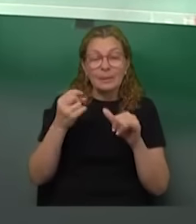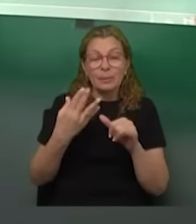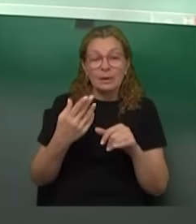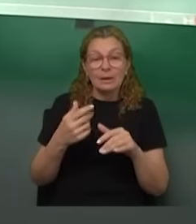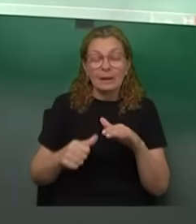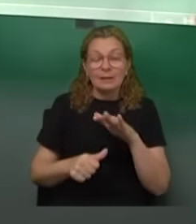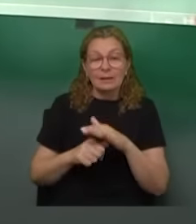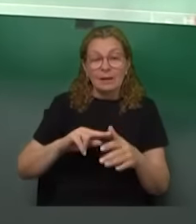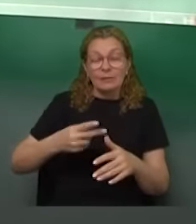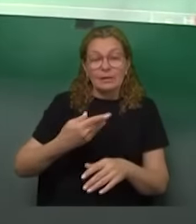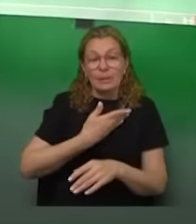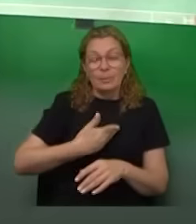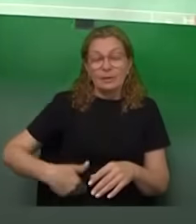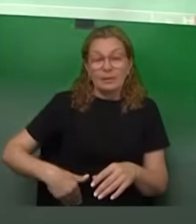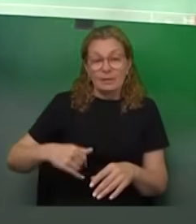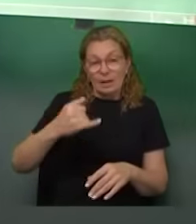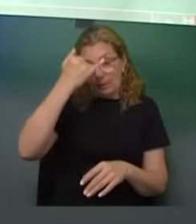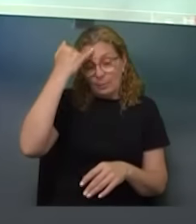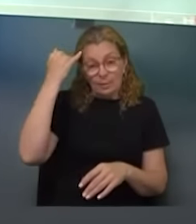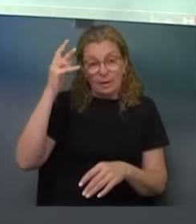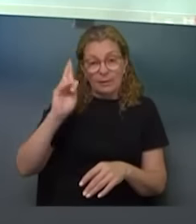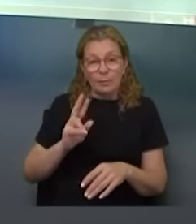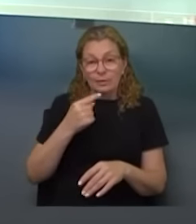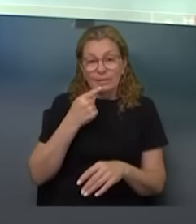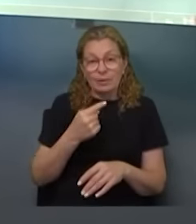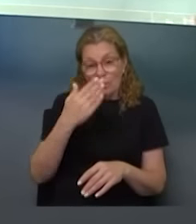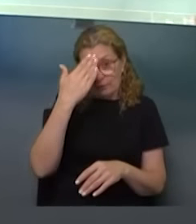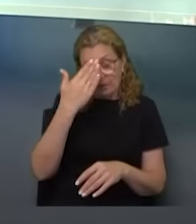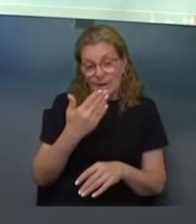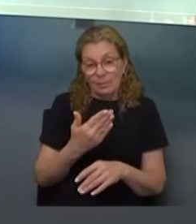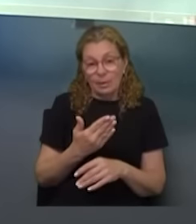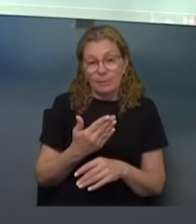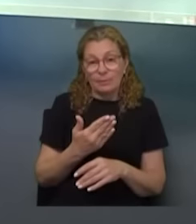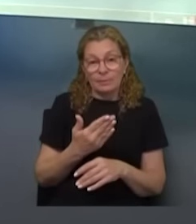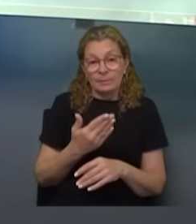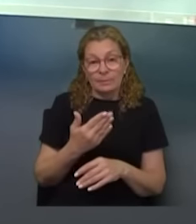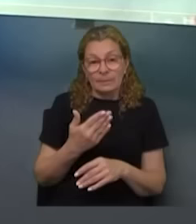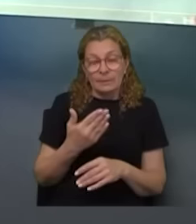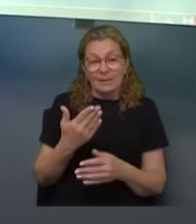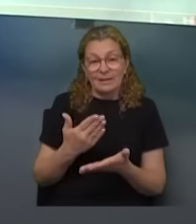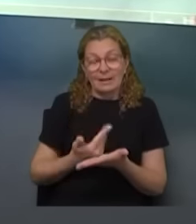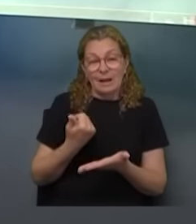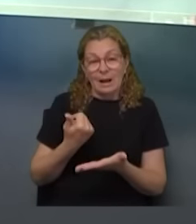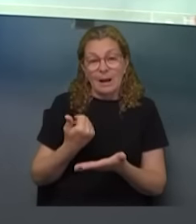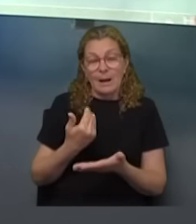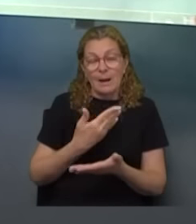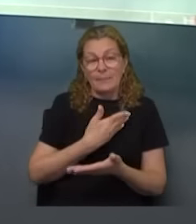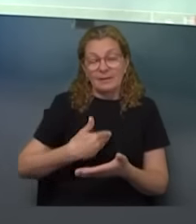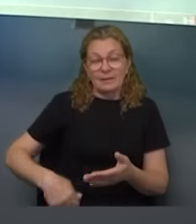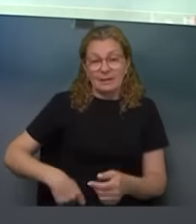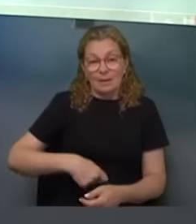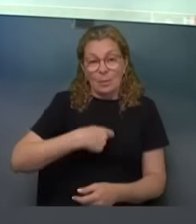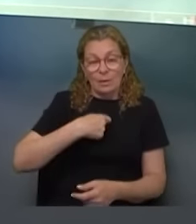candidata a la vicepresidencia Valeria ripol dijo que el frente amplio va a sacar al expresidente José Mujica a hacer una